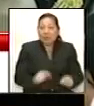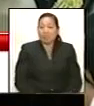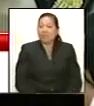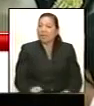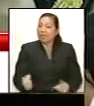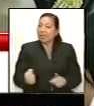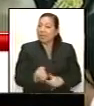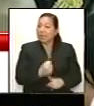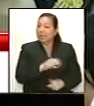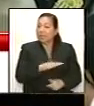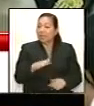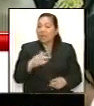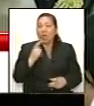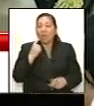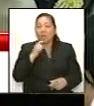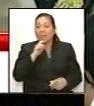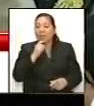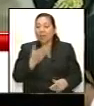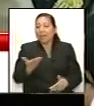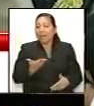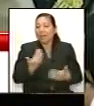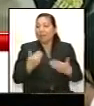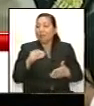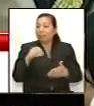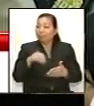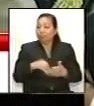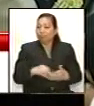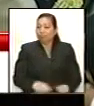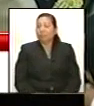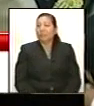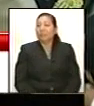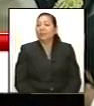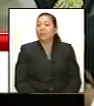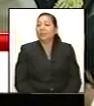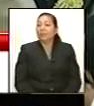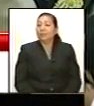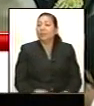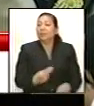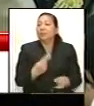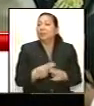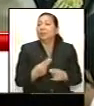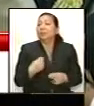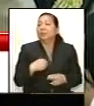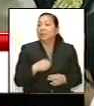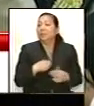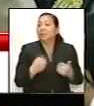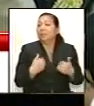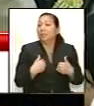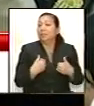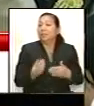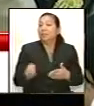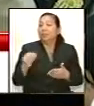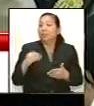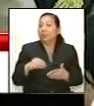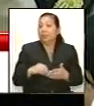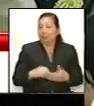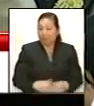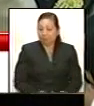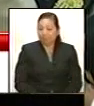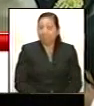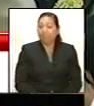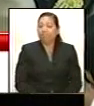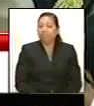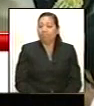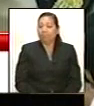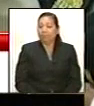la violencia en línea, la violencia de género en línea, ¿no? Como ya le ha puesto usted, el congresista, el nombre, nosotros también lo tendremos que incorporar como uno En realidad me